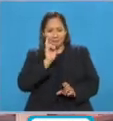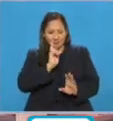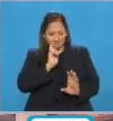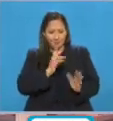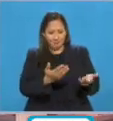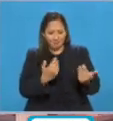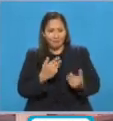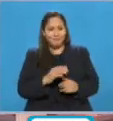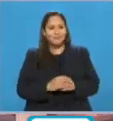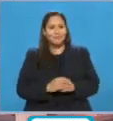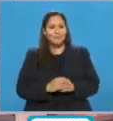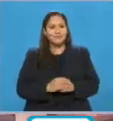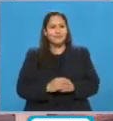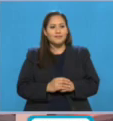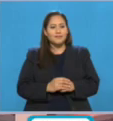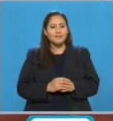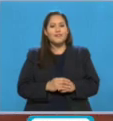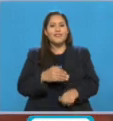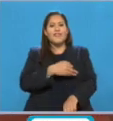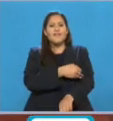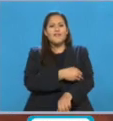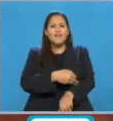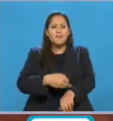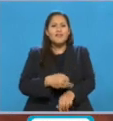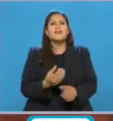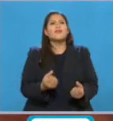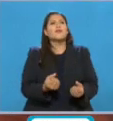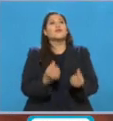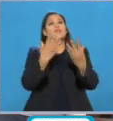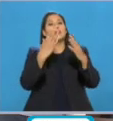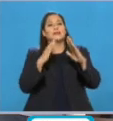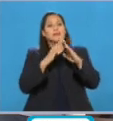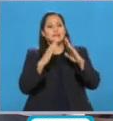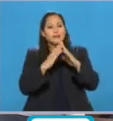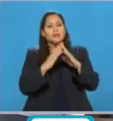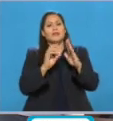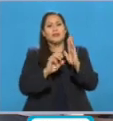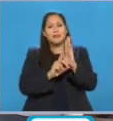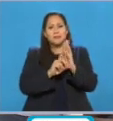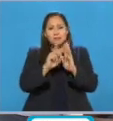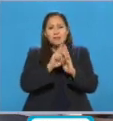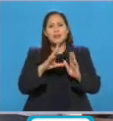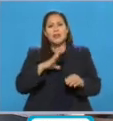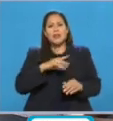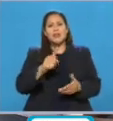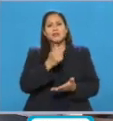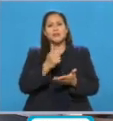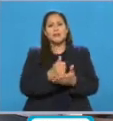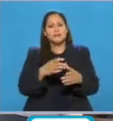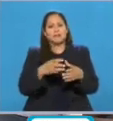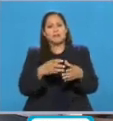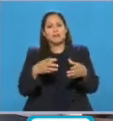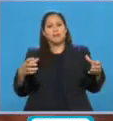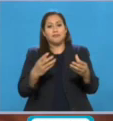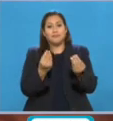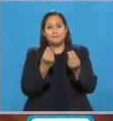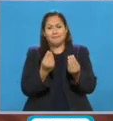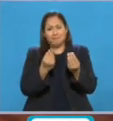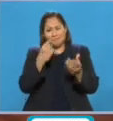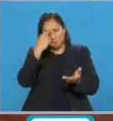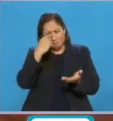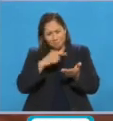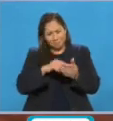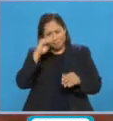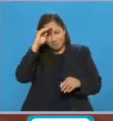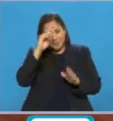Sí. a ver. ¿Qué tan multifamiliar creen que es la ciudad? ¿Cuántos conjuntos habitacionales o multifamiliares creen que haya en la Ciudad de México? Son muchos. Muchos, Yo ¿no? creo, Bueno,